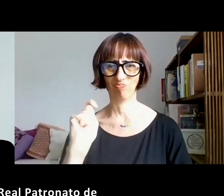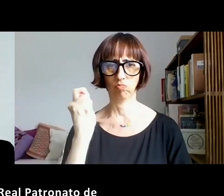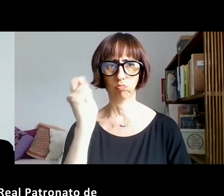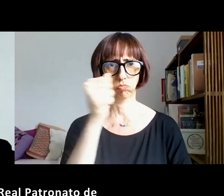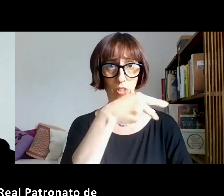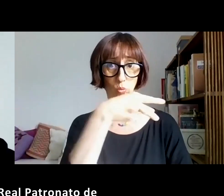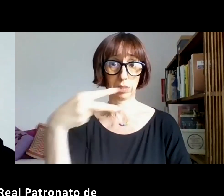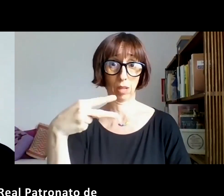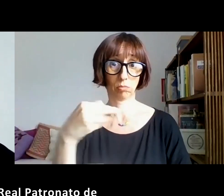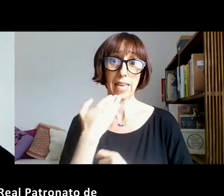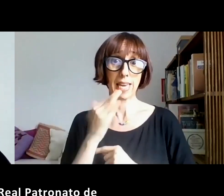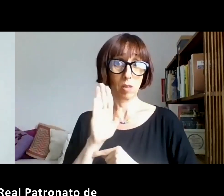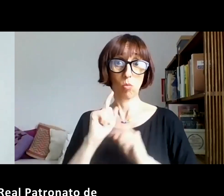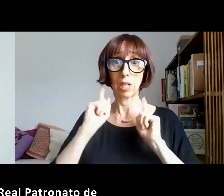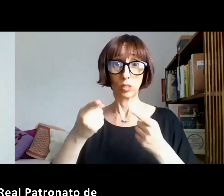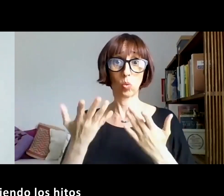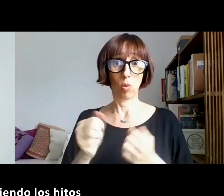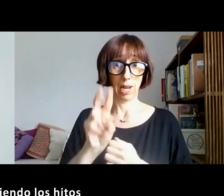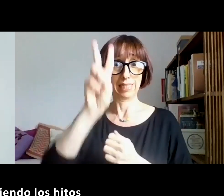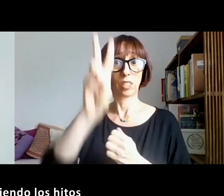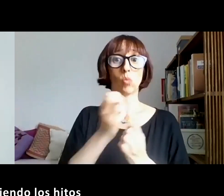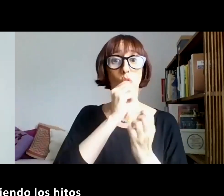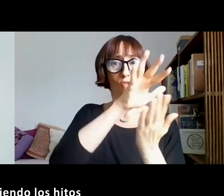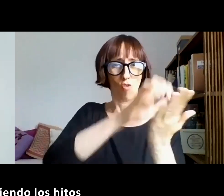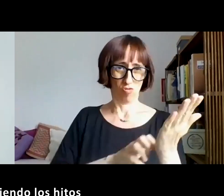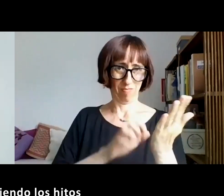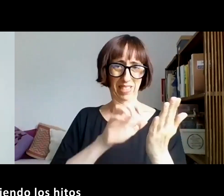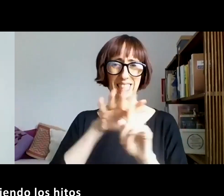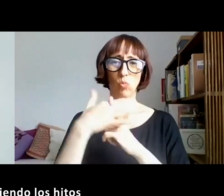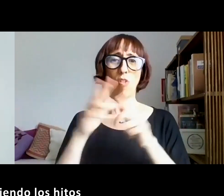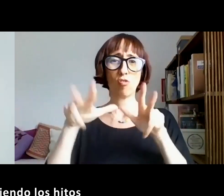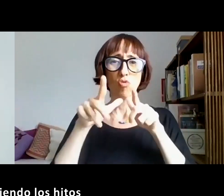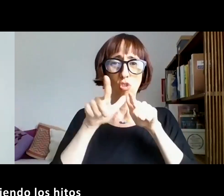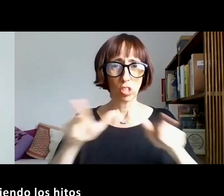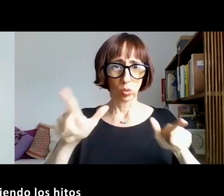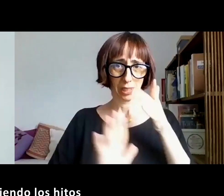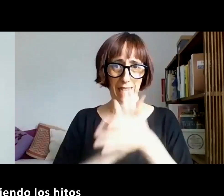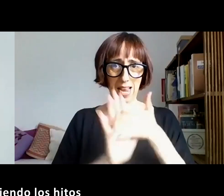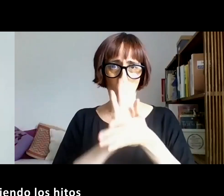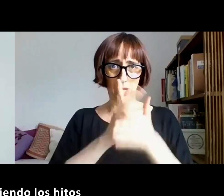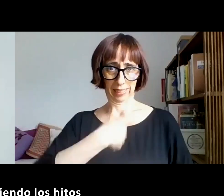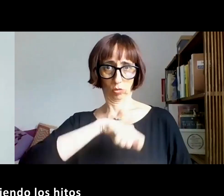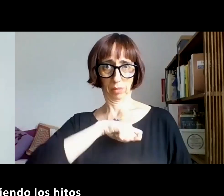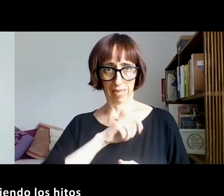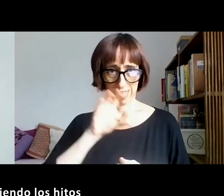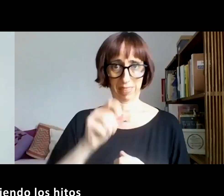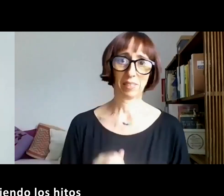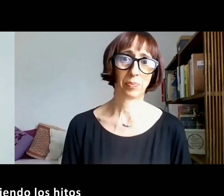de la Discapacidad, estáis llevando a cabo y consiguiendo los hitos que podemos ver aquí.